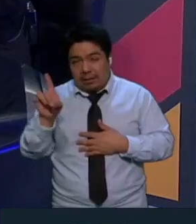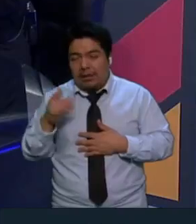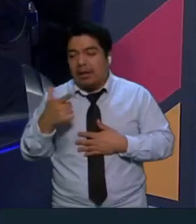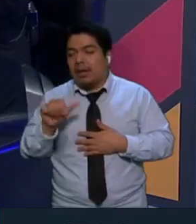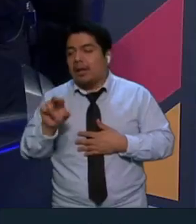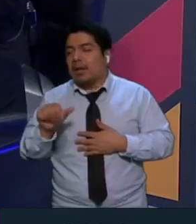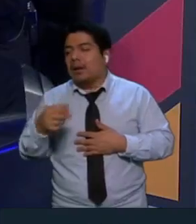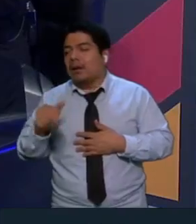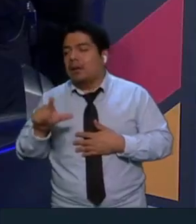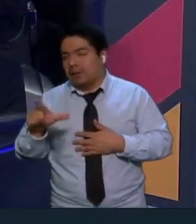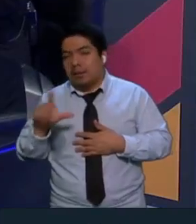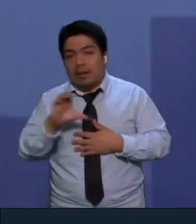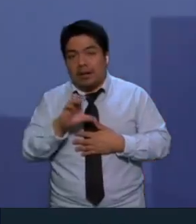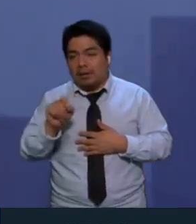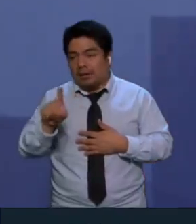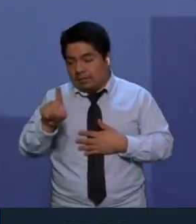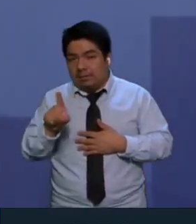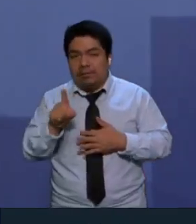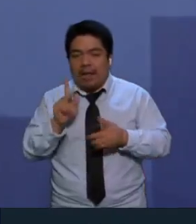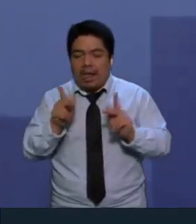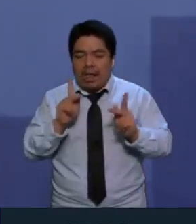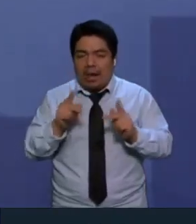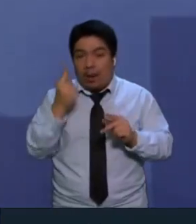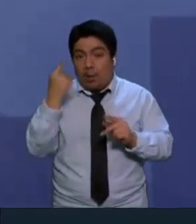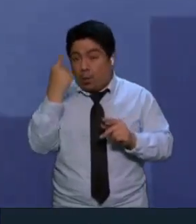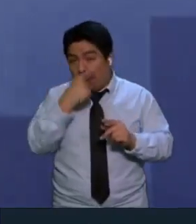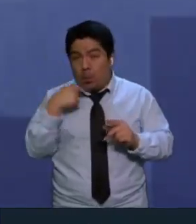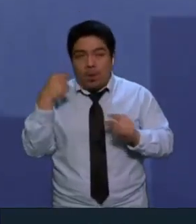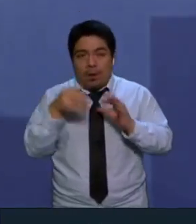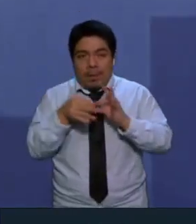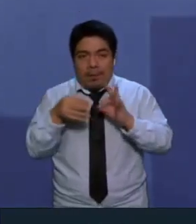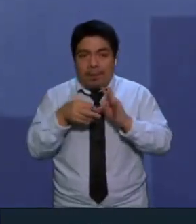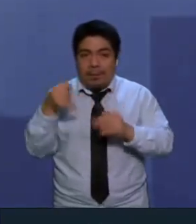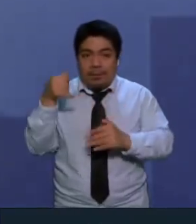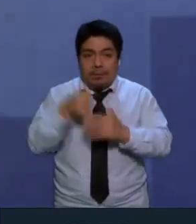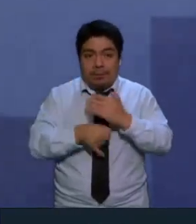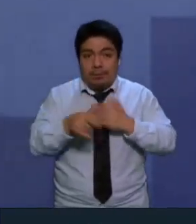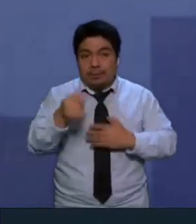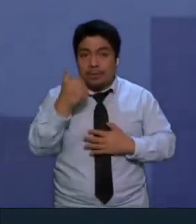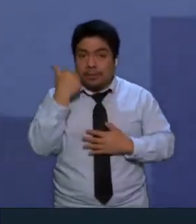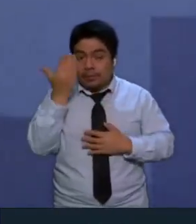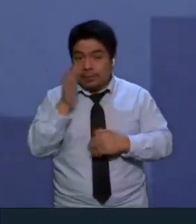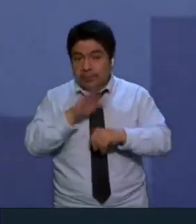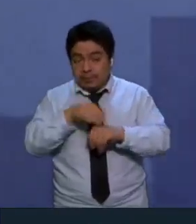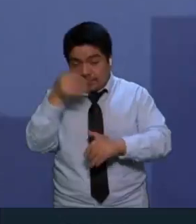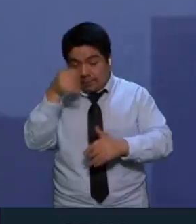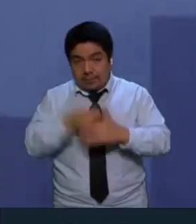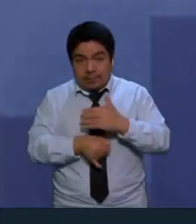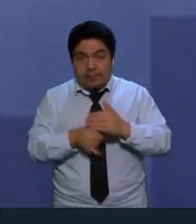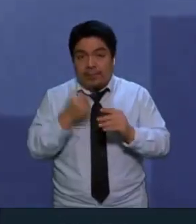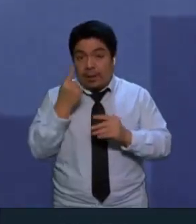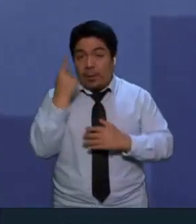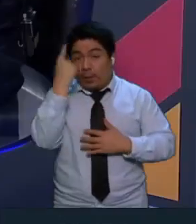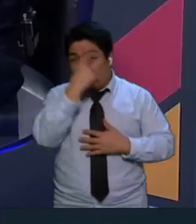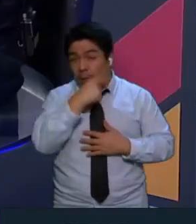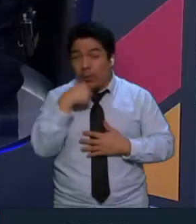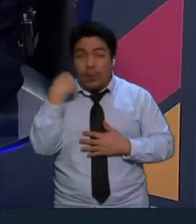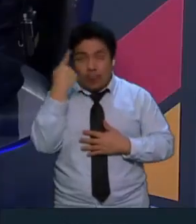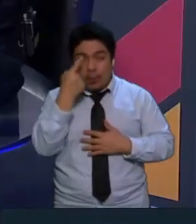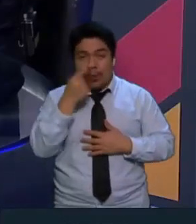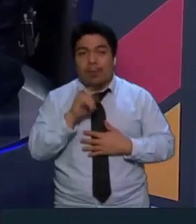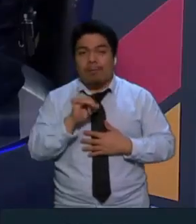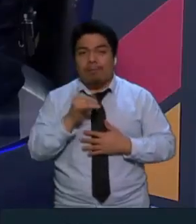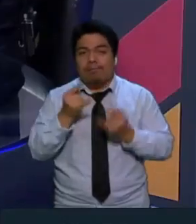Angular, en Código 21, hablando de esto una hora completa, entonces por si se quieren asomar al podcast, a escuchar una hora completita de